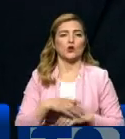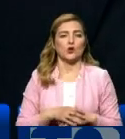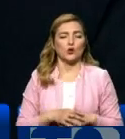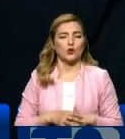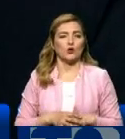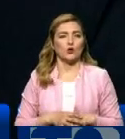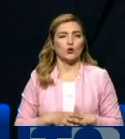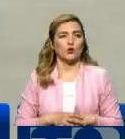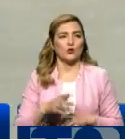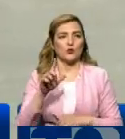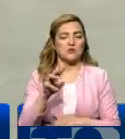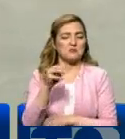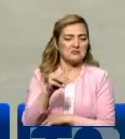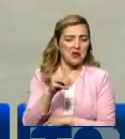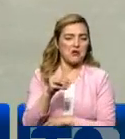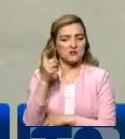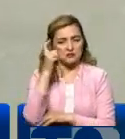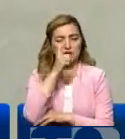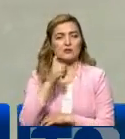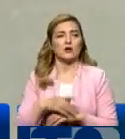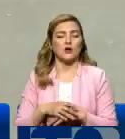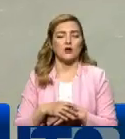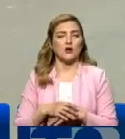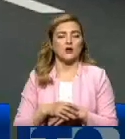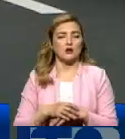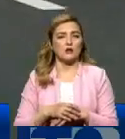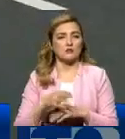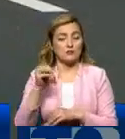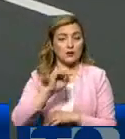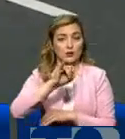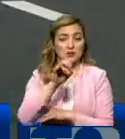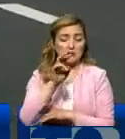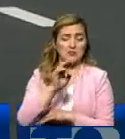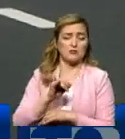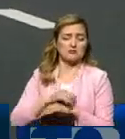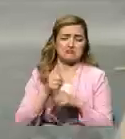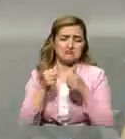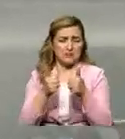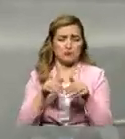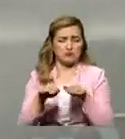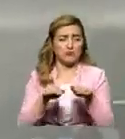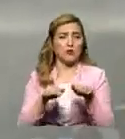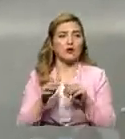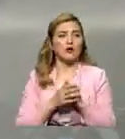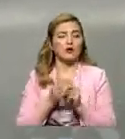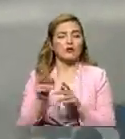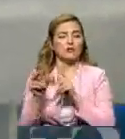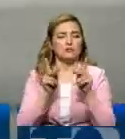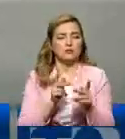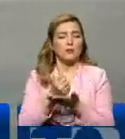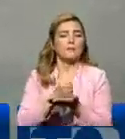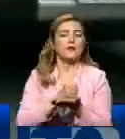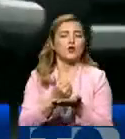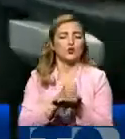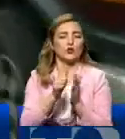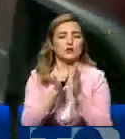normal con una movilidad racional. Esta iniciativa es parte de un plan piloto de la Agencia Metropolitana de Tránsito, que estará vigente durante 30